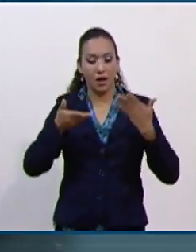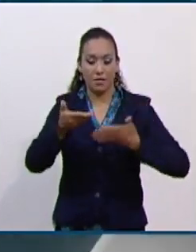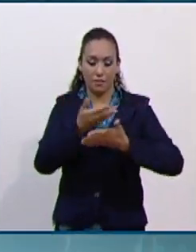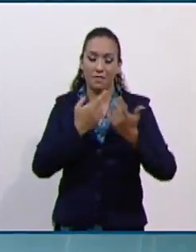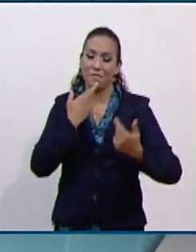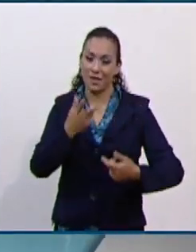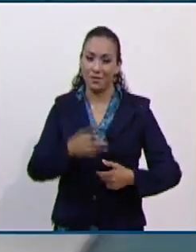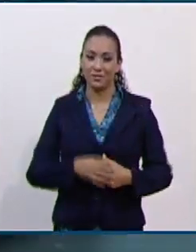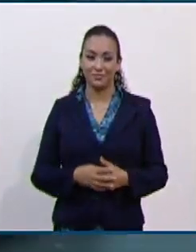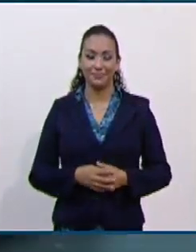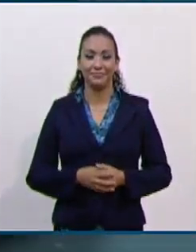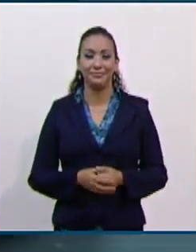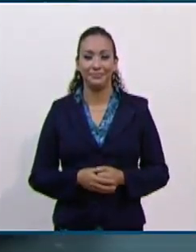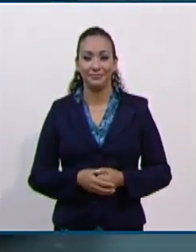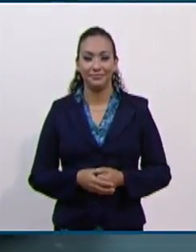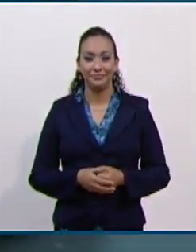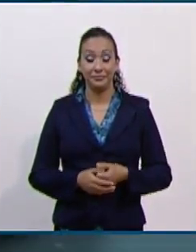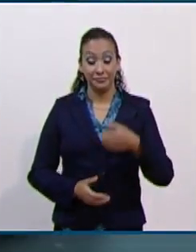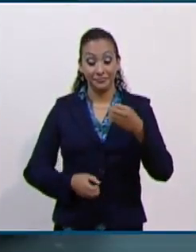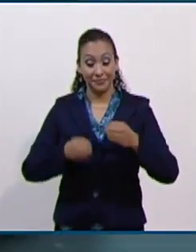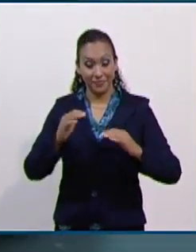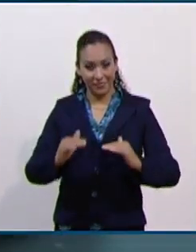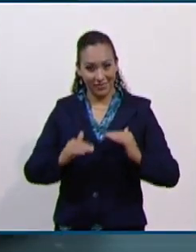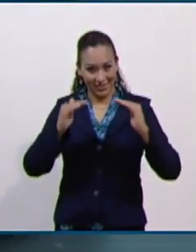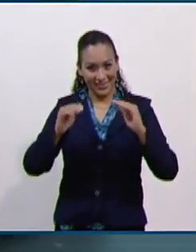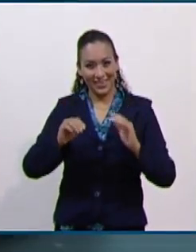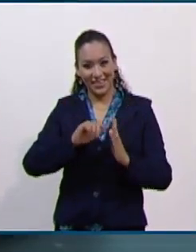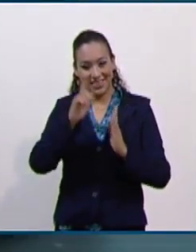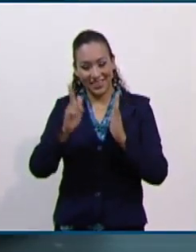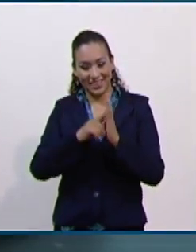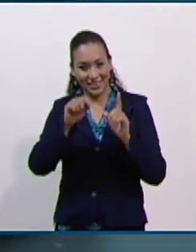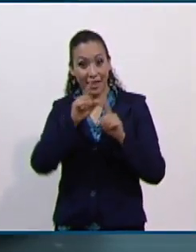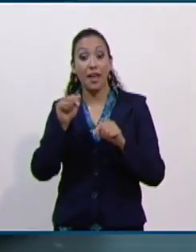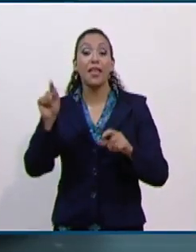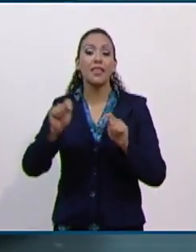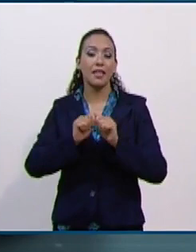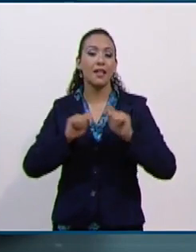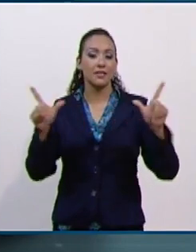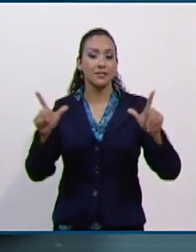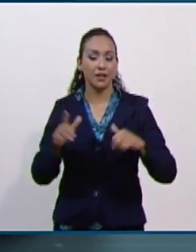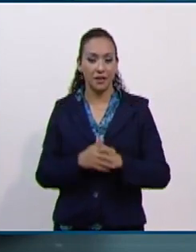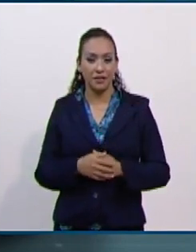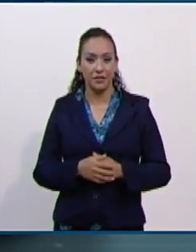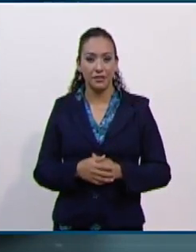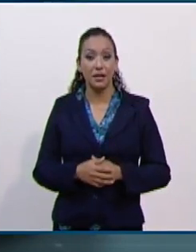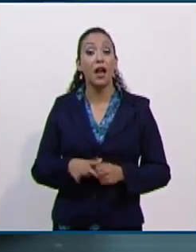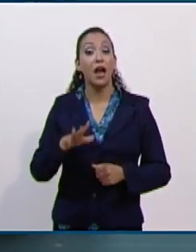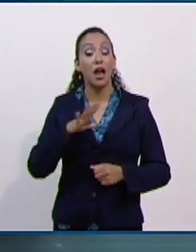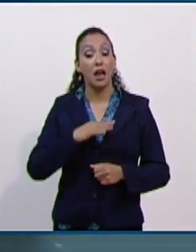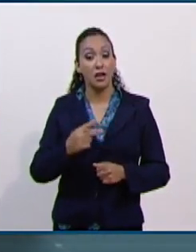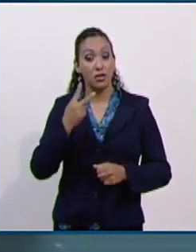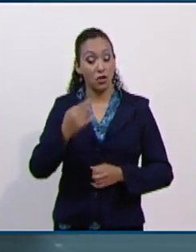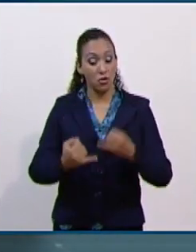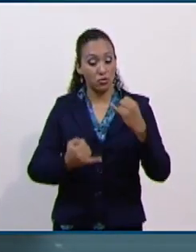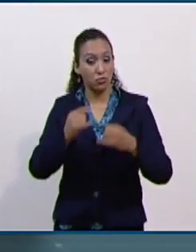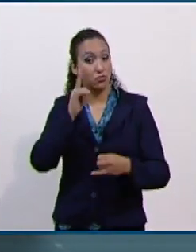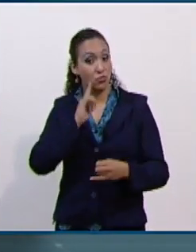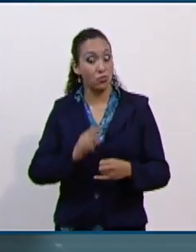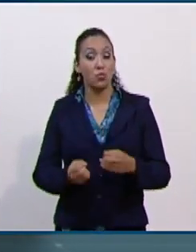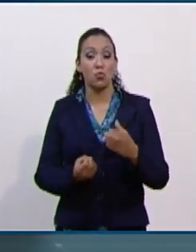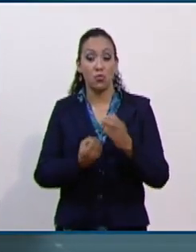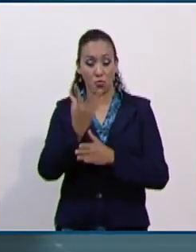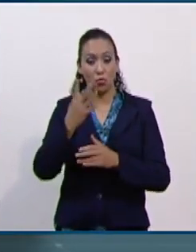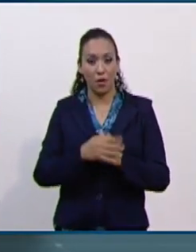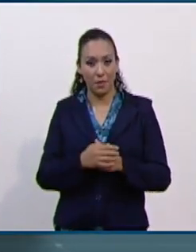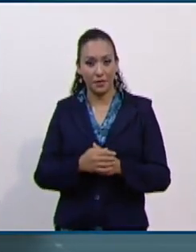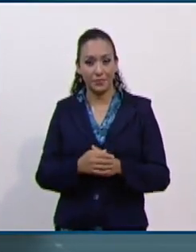brinda. El Tribunal Superior de Justicia de Tlaxcala tomó protesta a 2 nuevas juezas de competencia mixta,